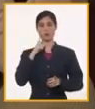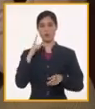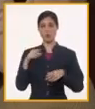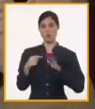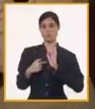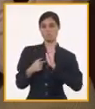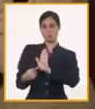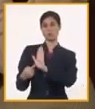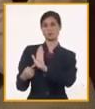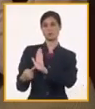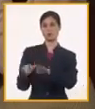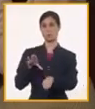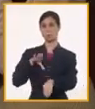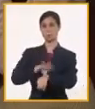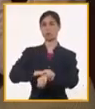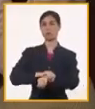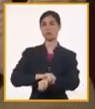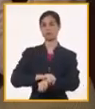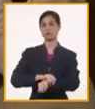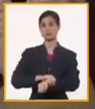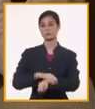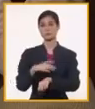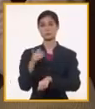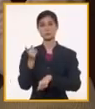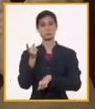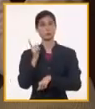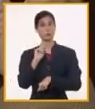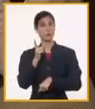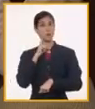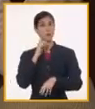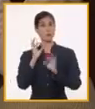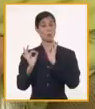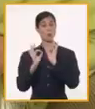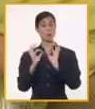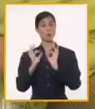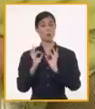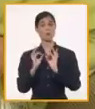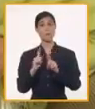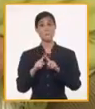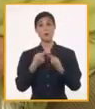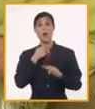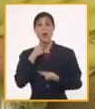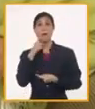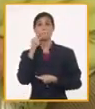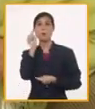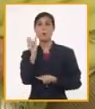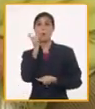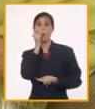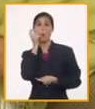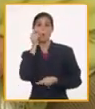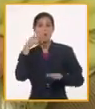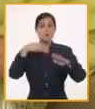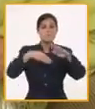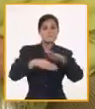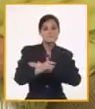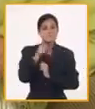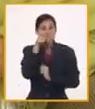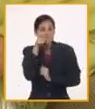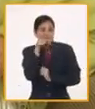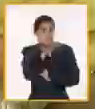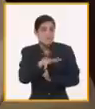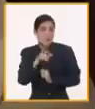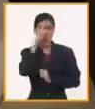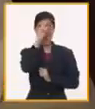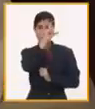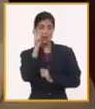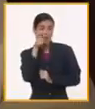al chivato. El chivato porque estaba metido en el Calixto García. Después viene la detención en el BRAC, que también